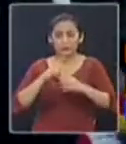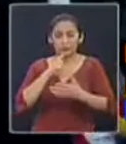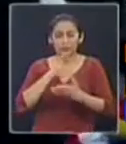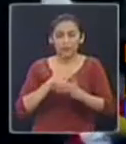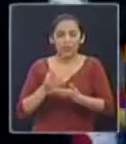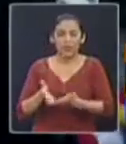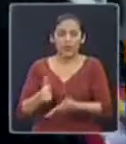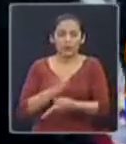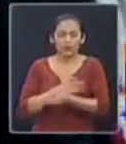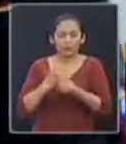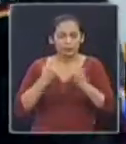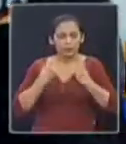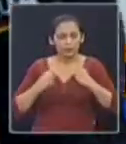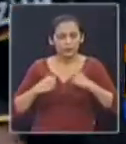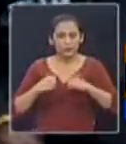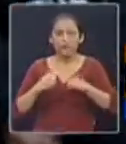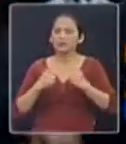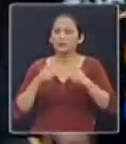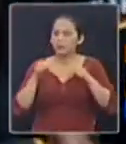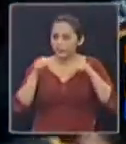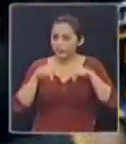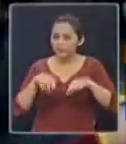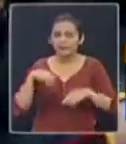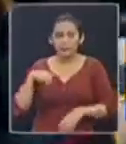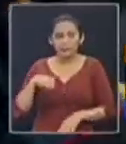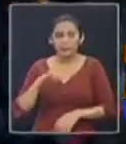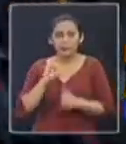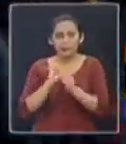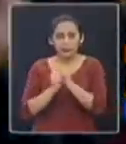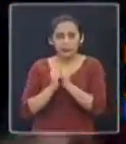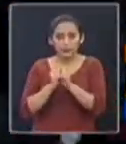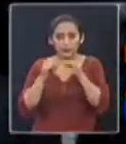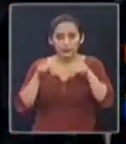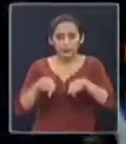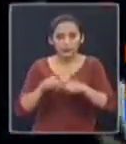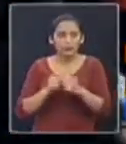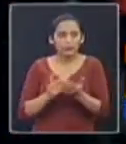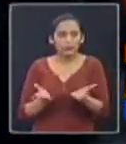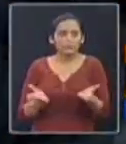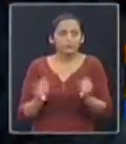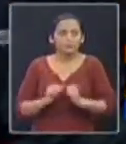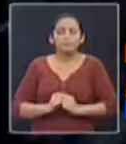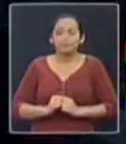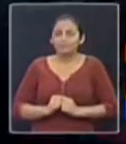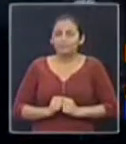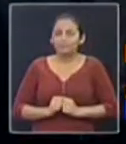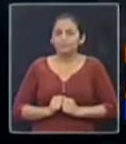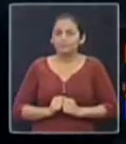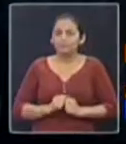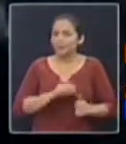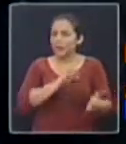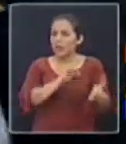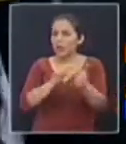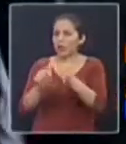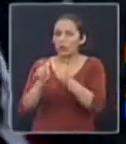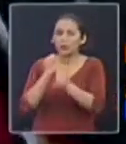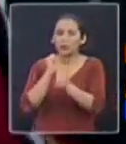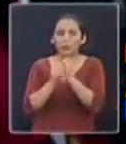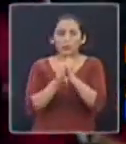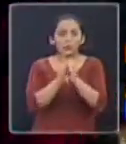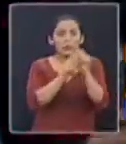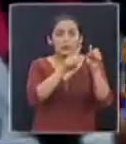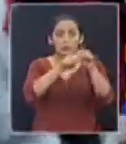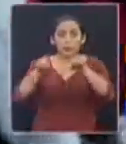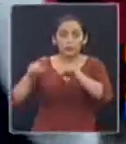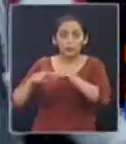esfuerzo para estar aquí, ¿no? Y yo sé que nosotros en cada una de las disciplinas vamos a